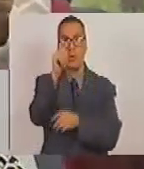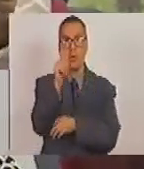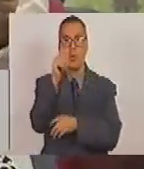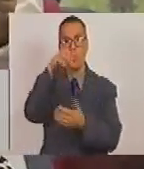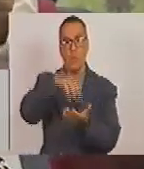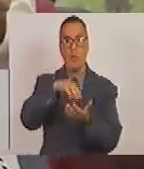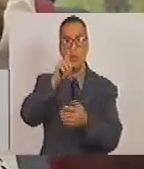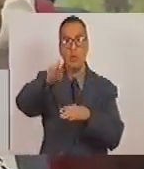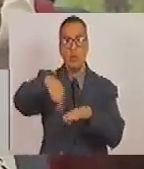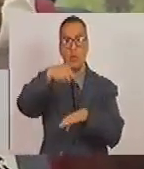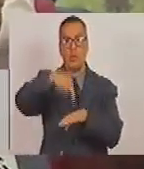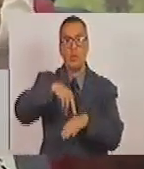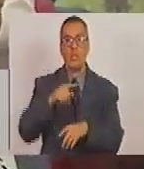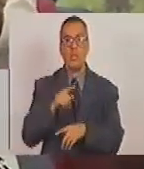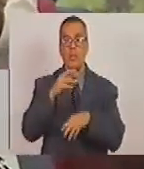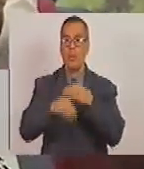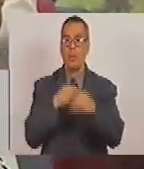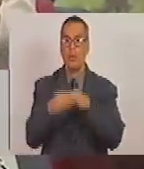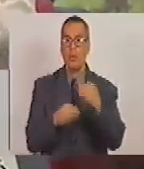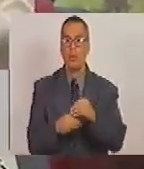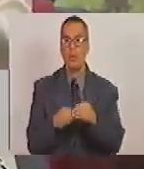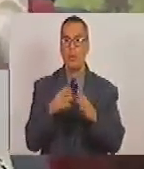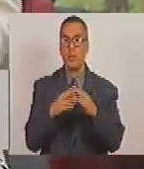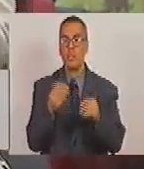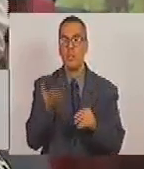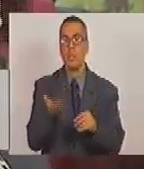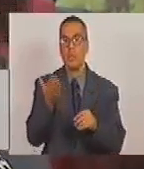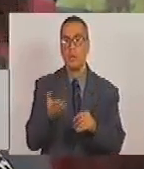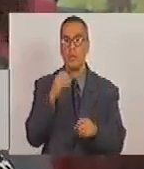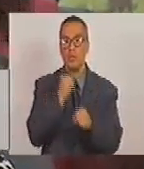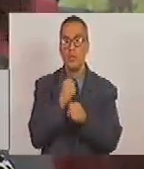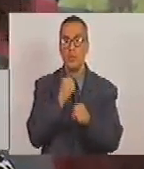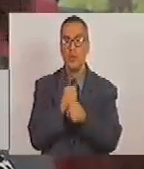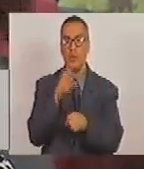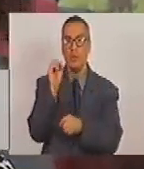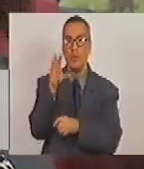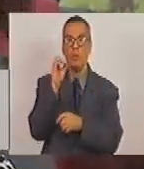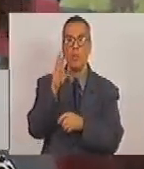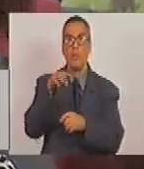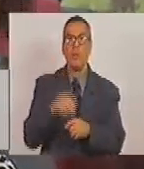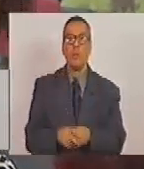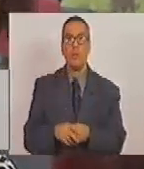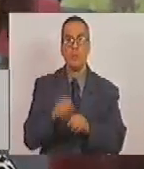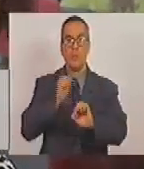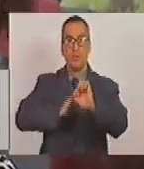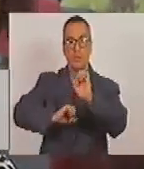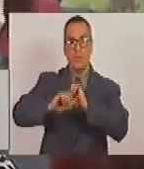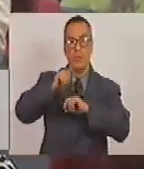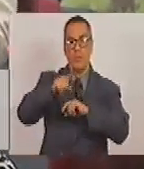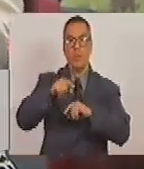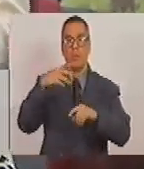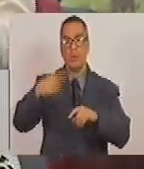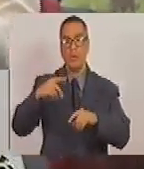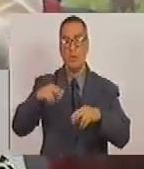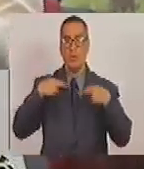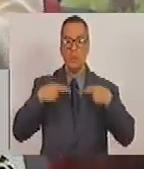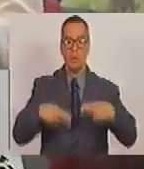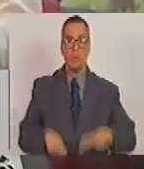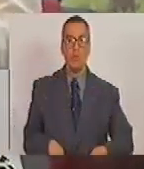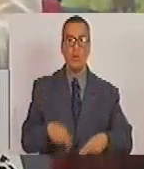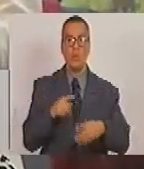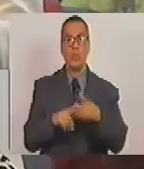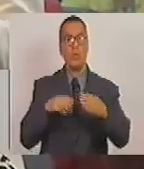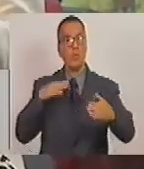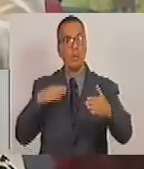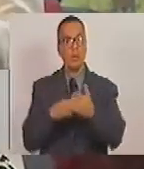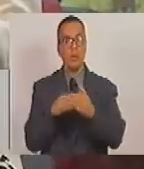Congreso Nacional, ejerciendo una importante función parlamentaria como defensor de los derechos humanos, en